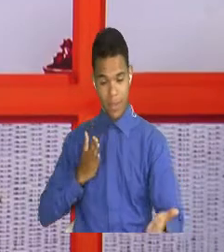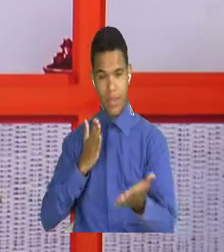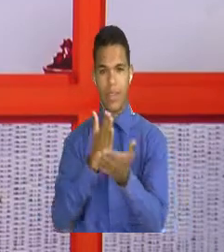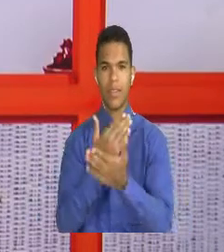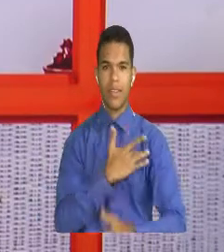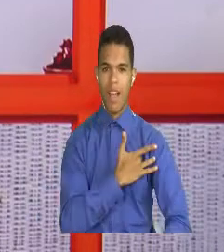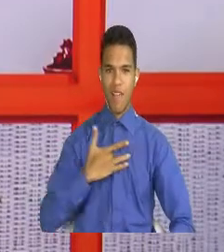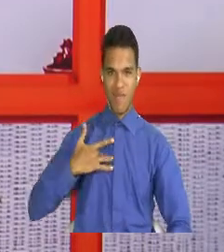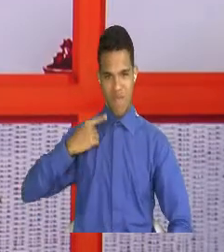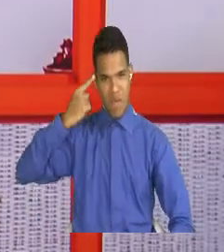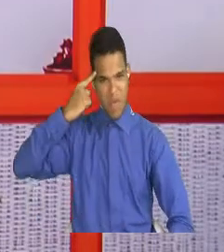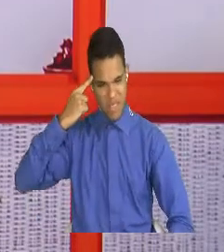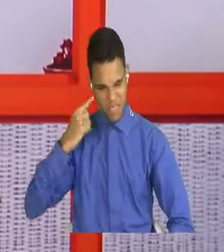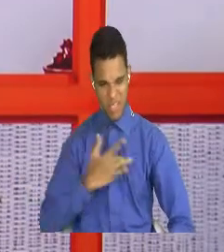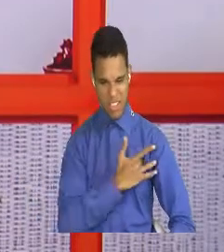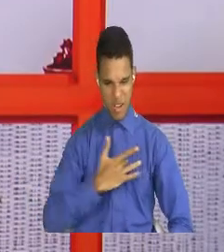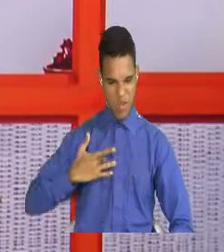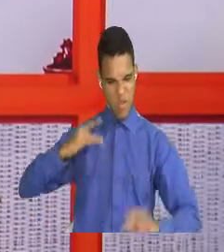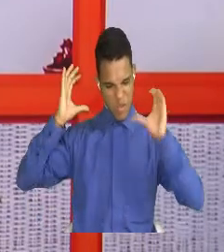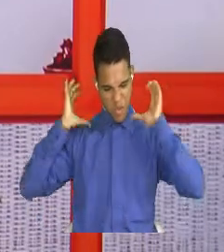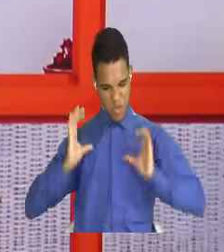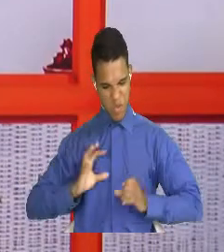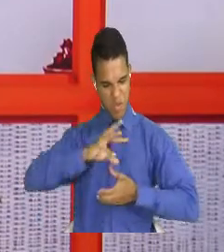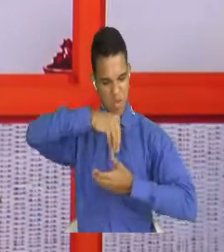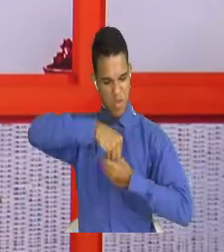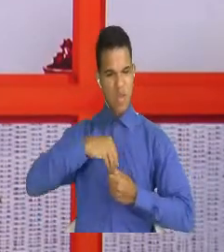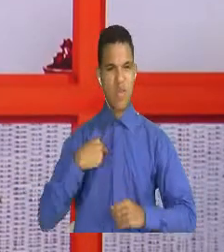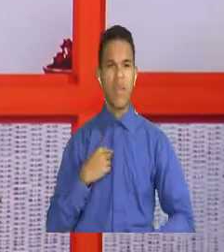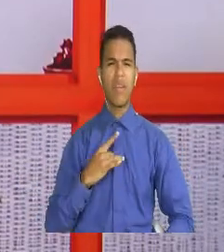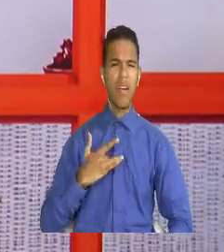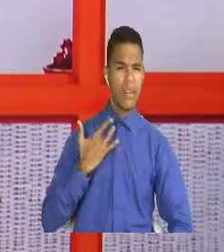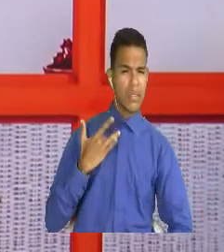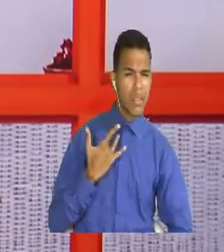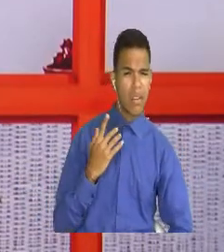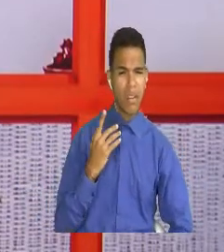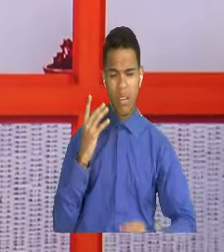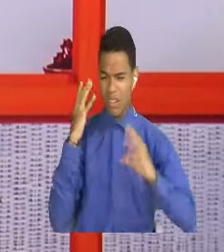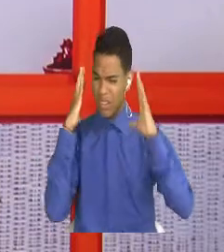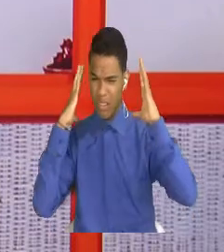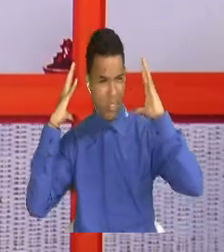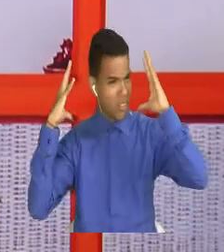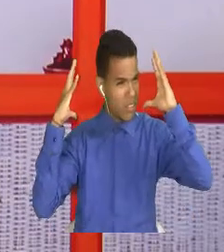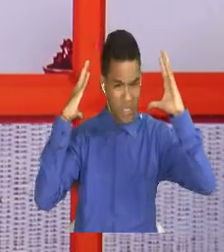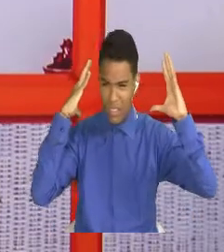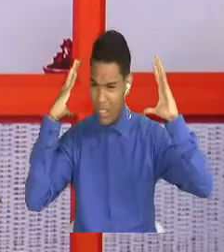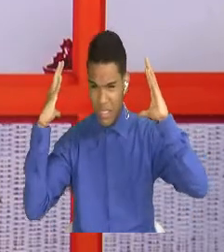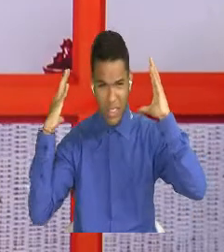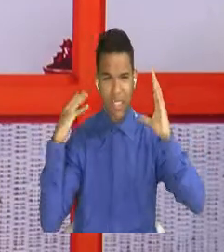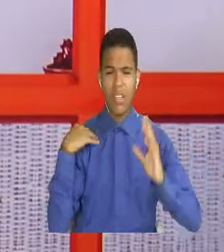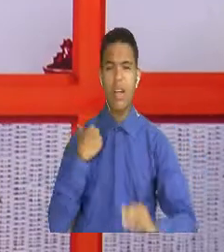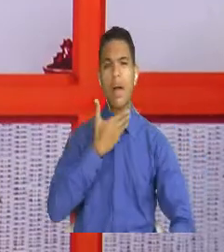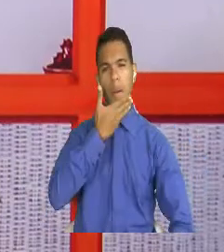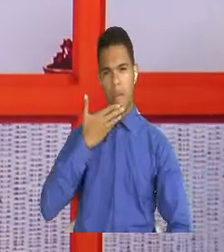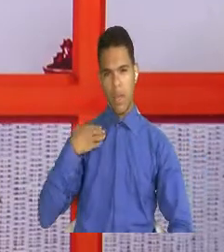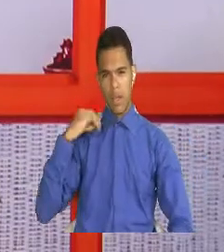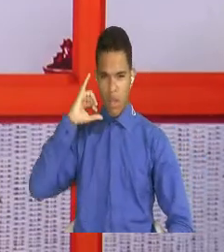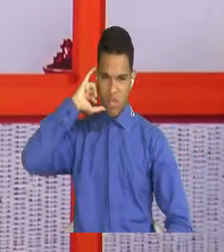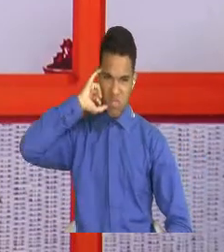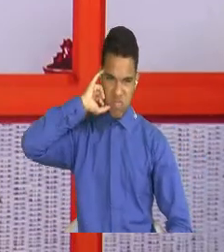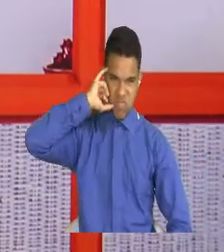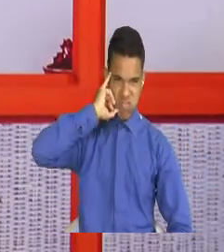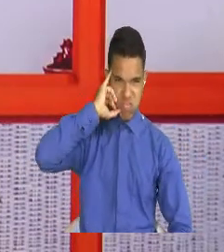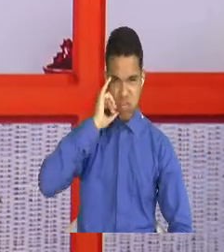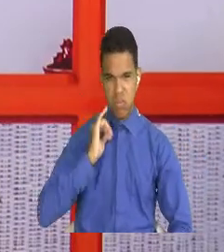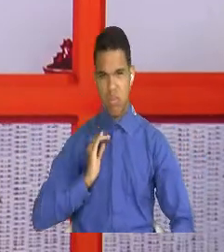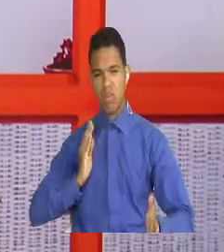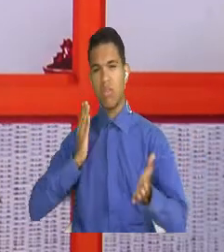Entonces la invitación es que cuando nos sintamos así o consideremos que requerimos ir a ver cómo estamos, pues la invitación